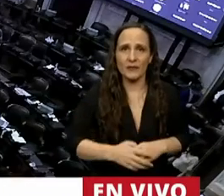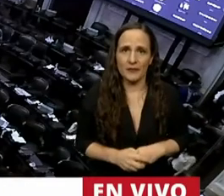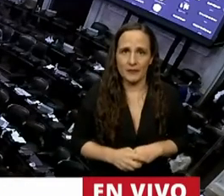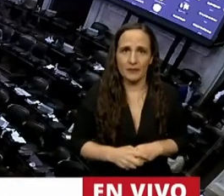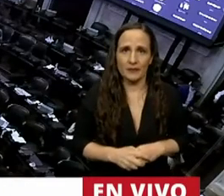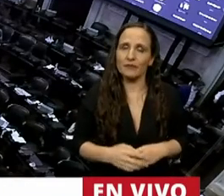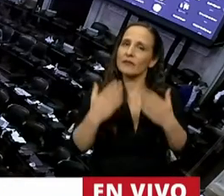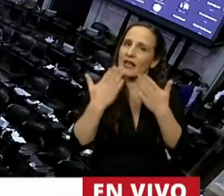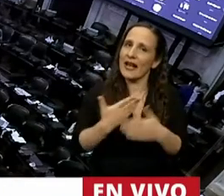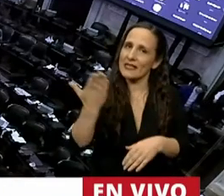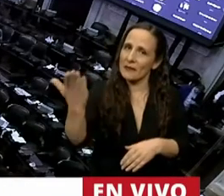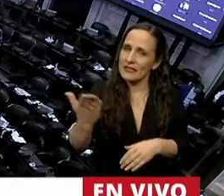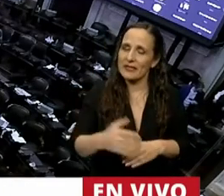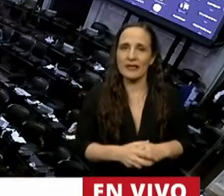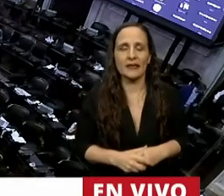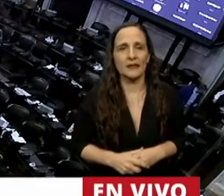Gracias, presidente.